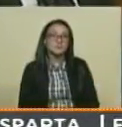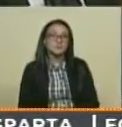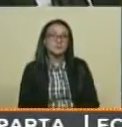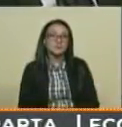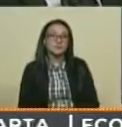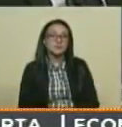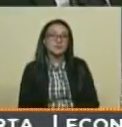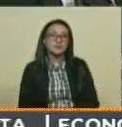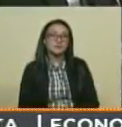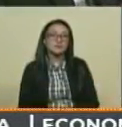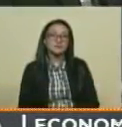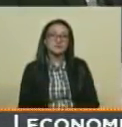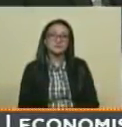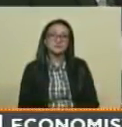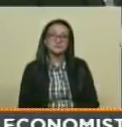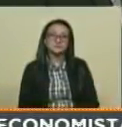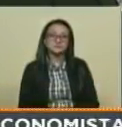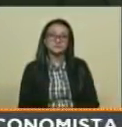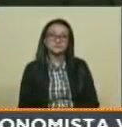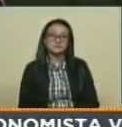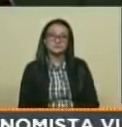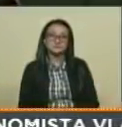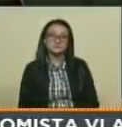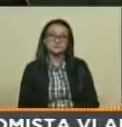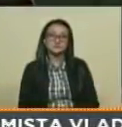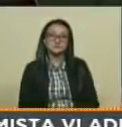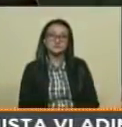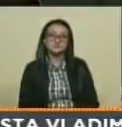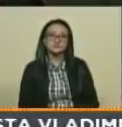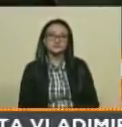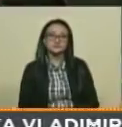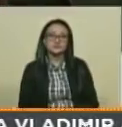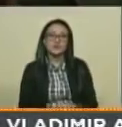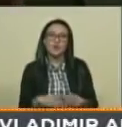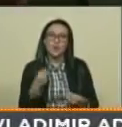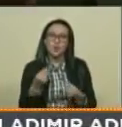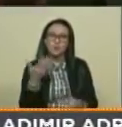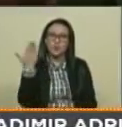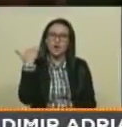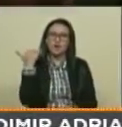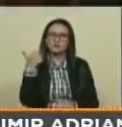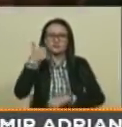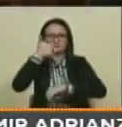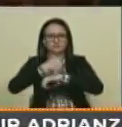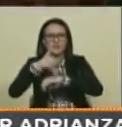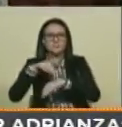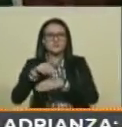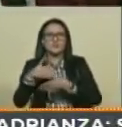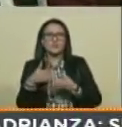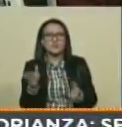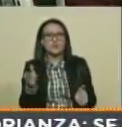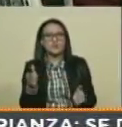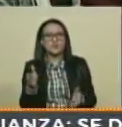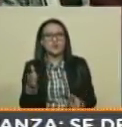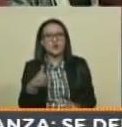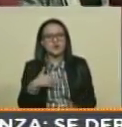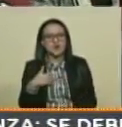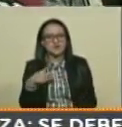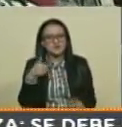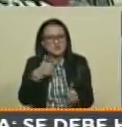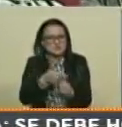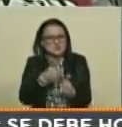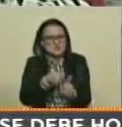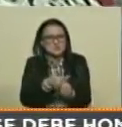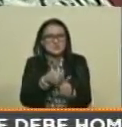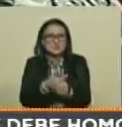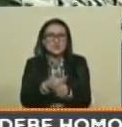qué diferencia, cómo esa anterior directiva del Ministerio Público le encantaba perseguir a